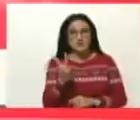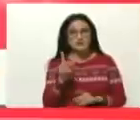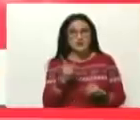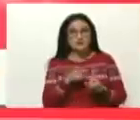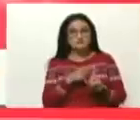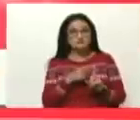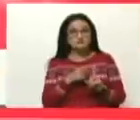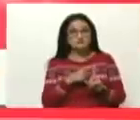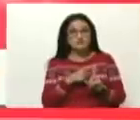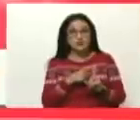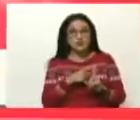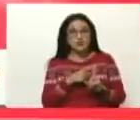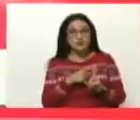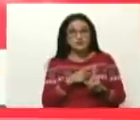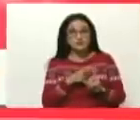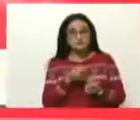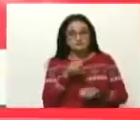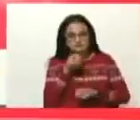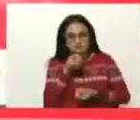principal beneficiado.